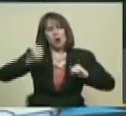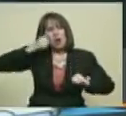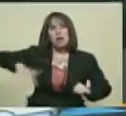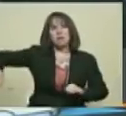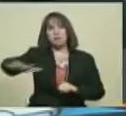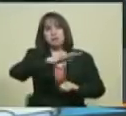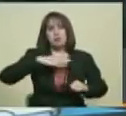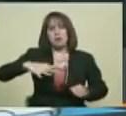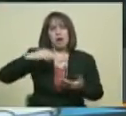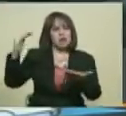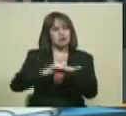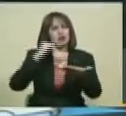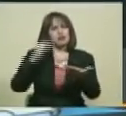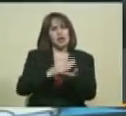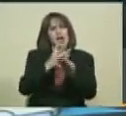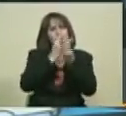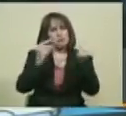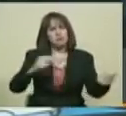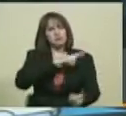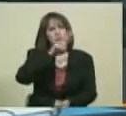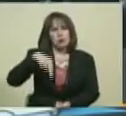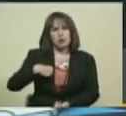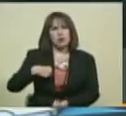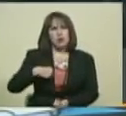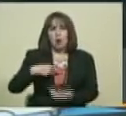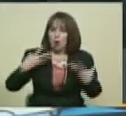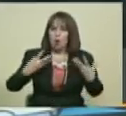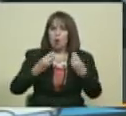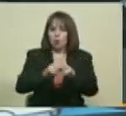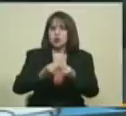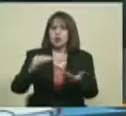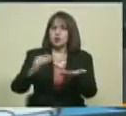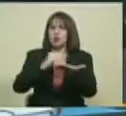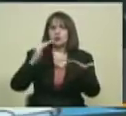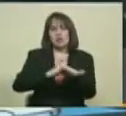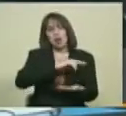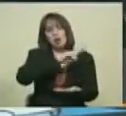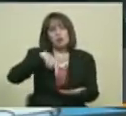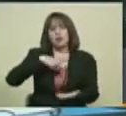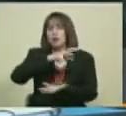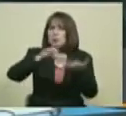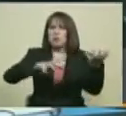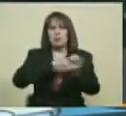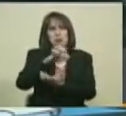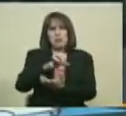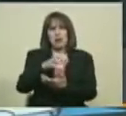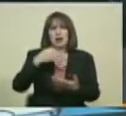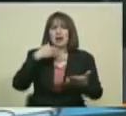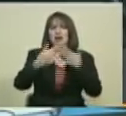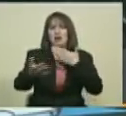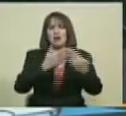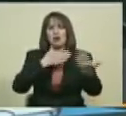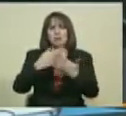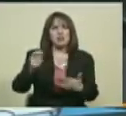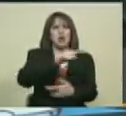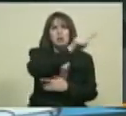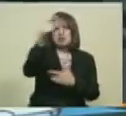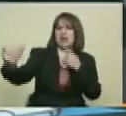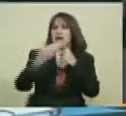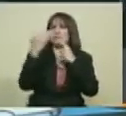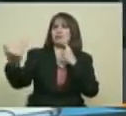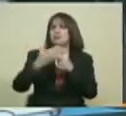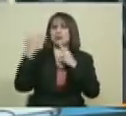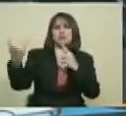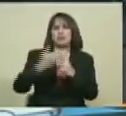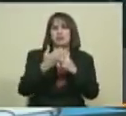enfrentar nuestras dificultades y entre los venezolanos vamos a resolver nuestros problemas sin que su injerencismo y su intervencionismo